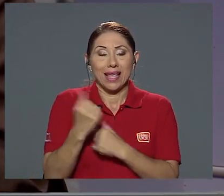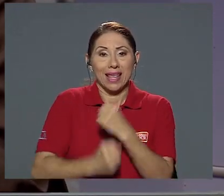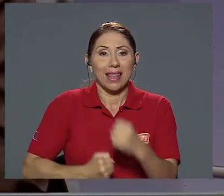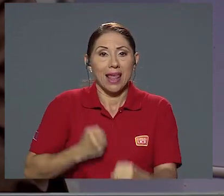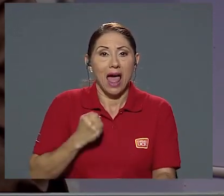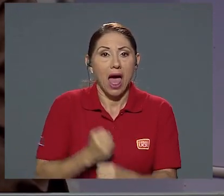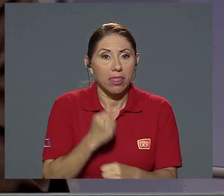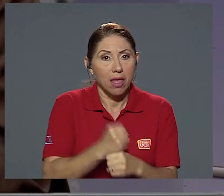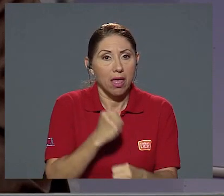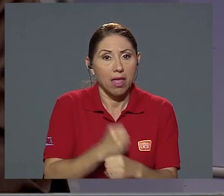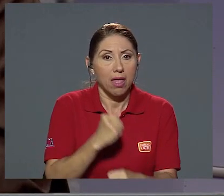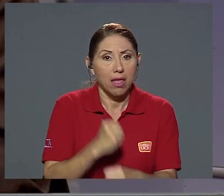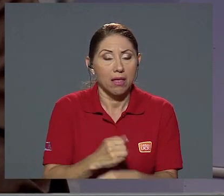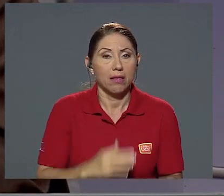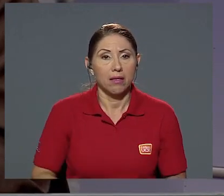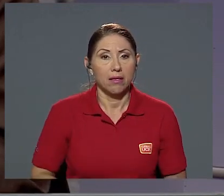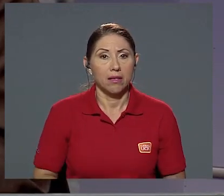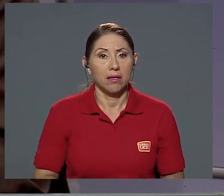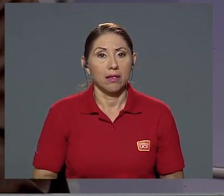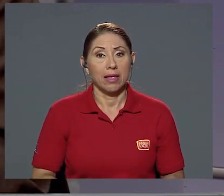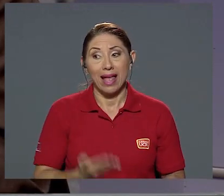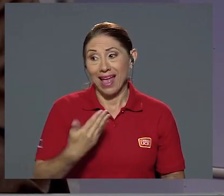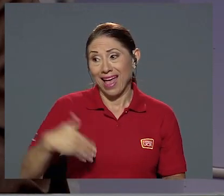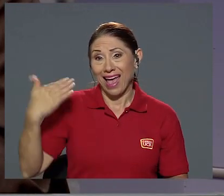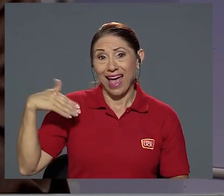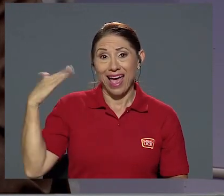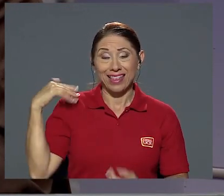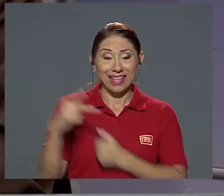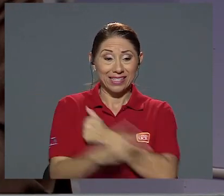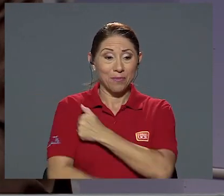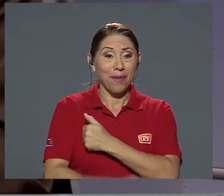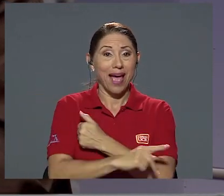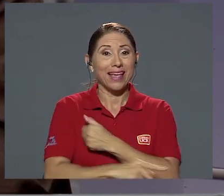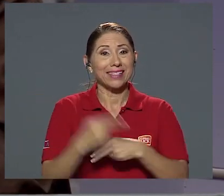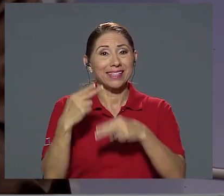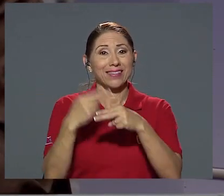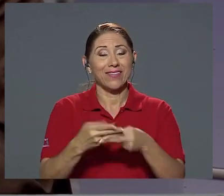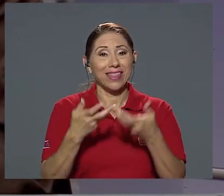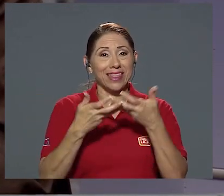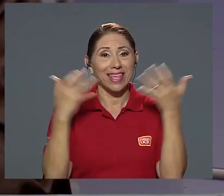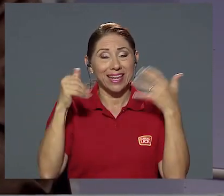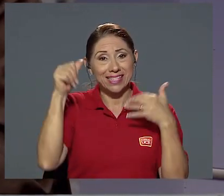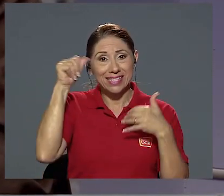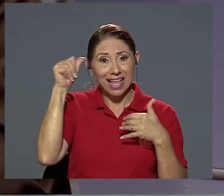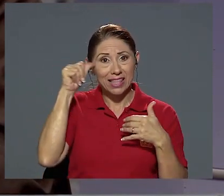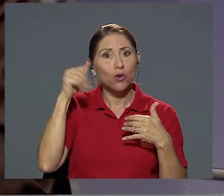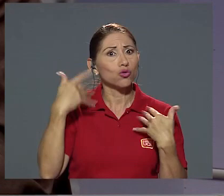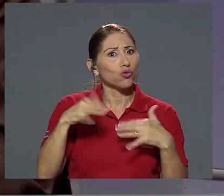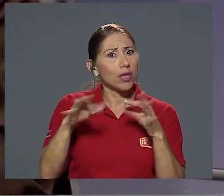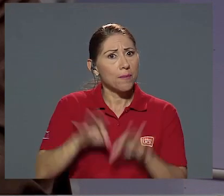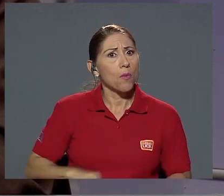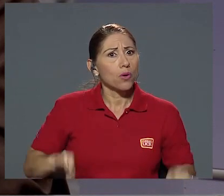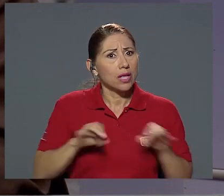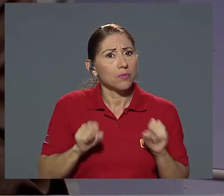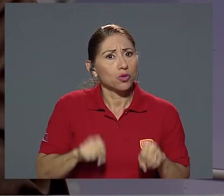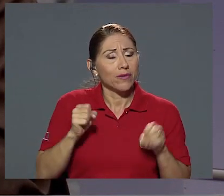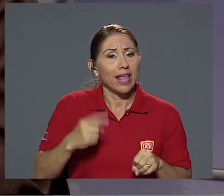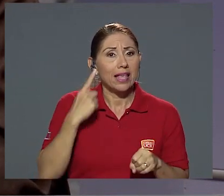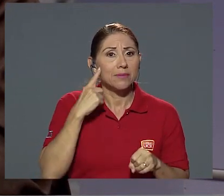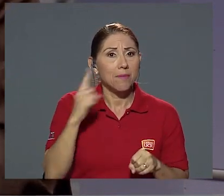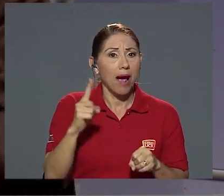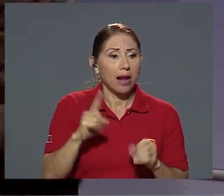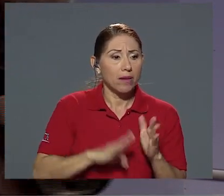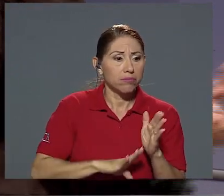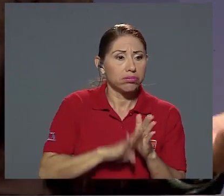laboral. Oportunidades que tuvieron en su momento los tigres asiáticos para dar saltos muy importantes, no solo en crecimiento económico, sino también